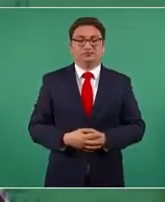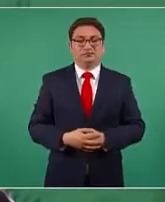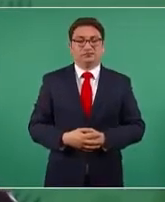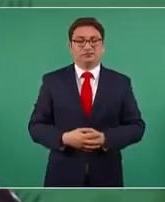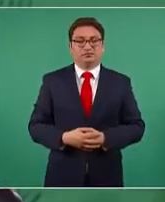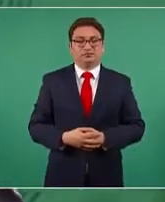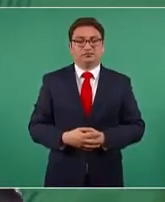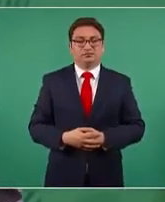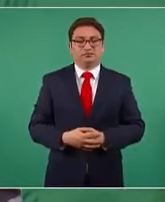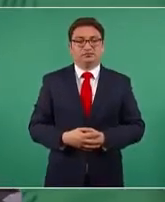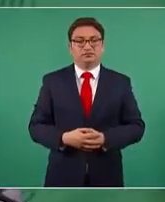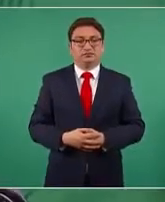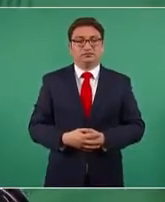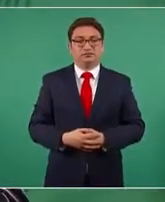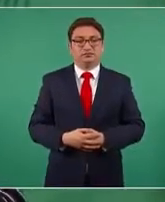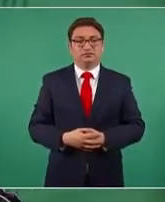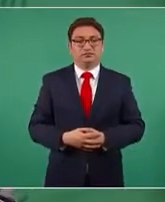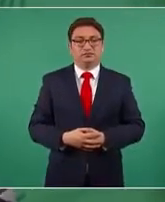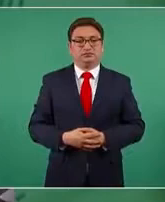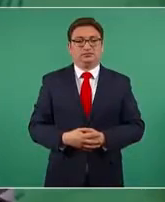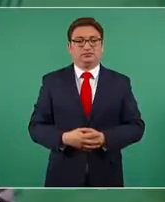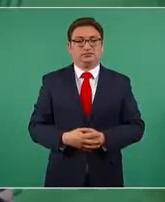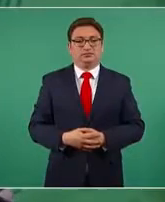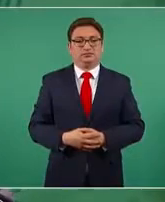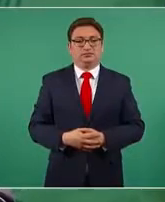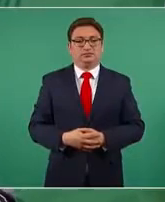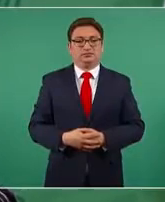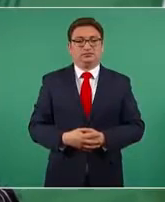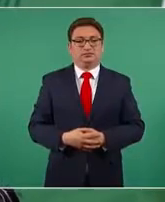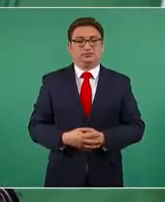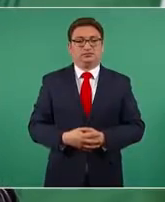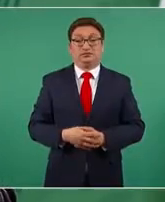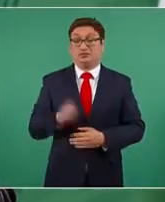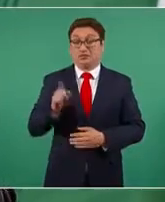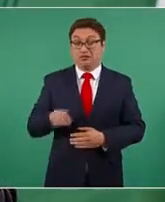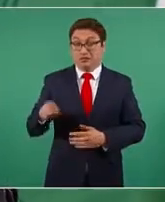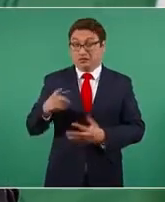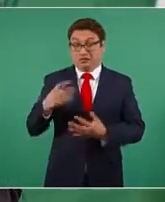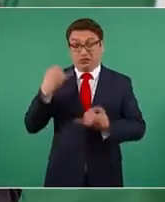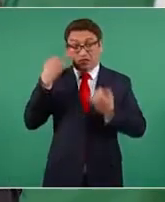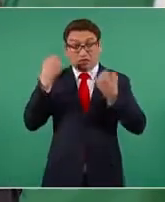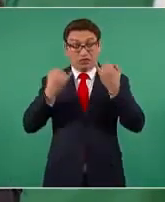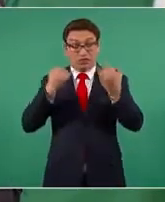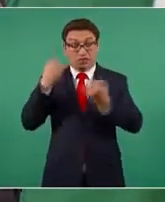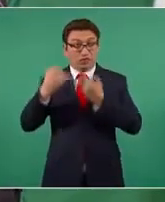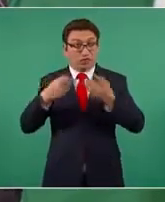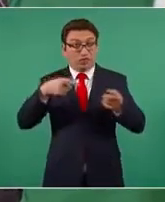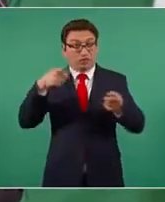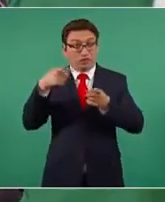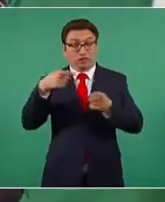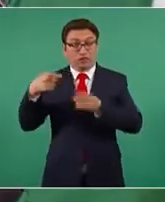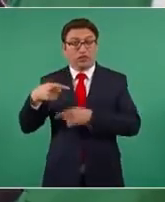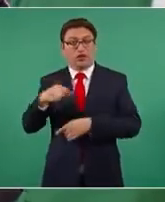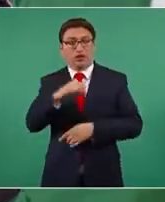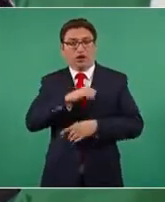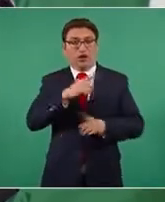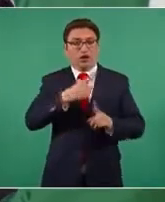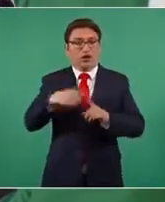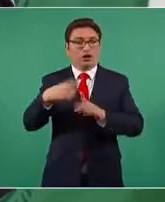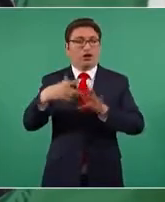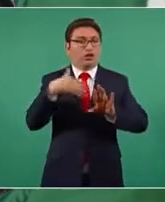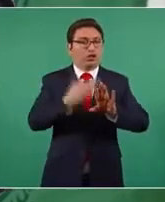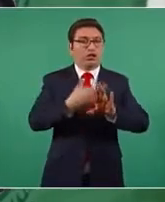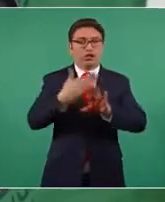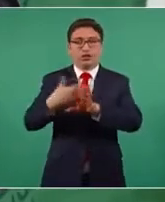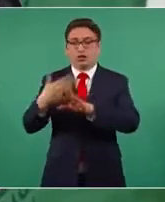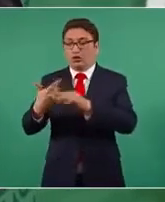permitir que siga avanzando esta mancha negra de individualismo, de